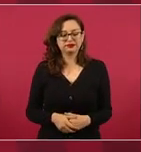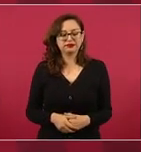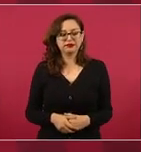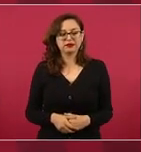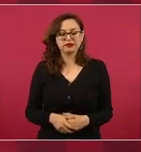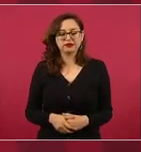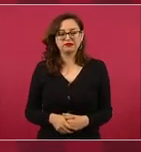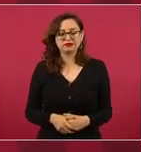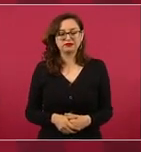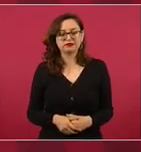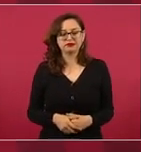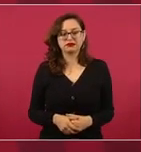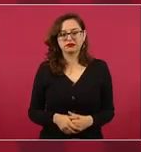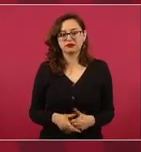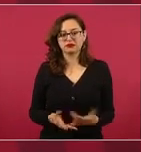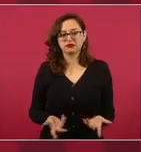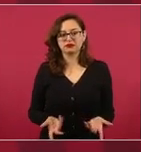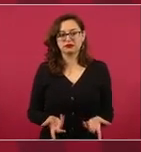A propósito,